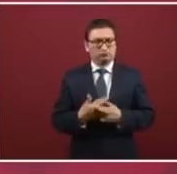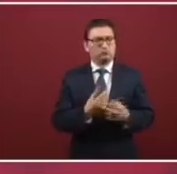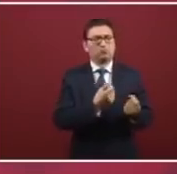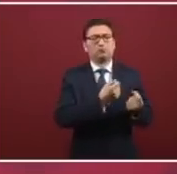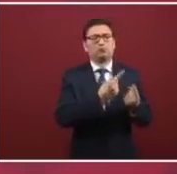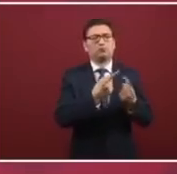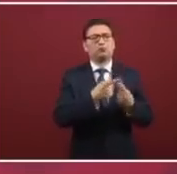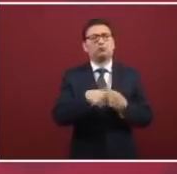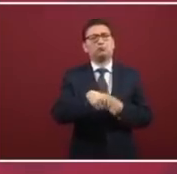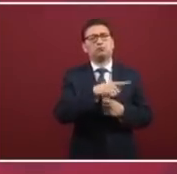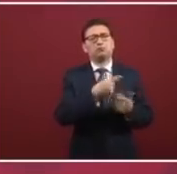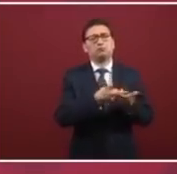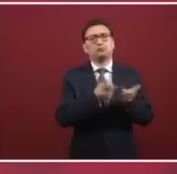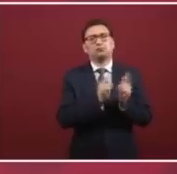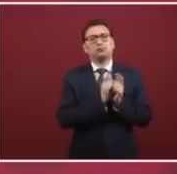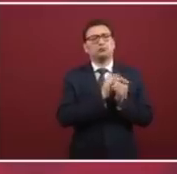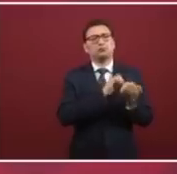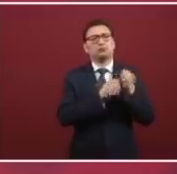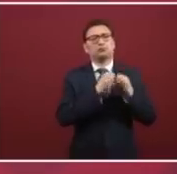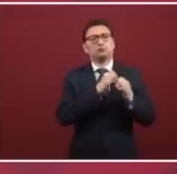dicen